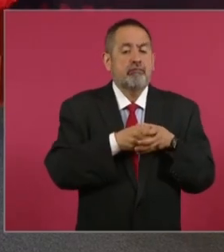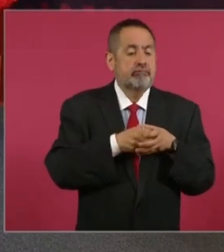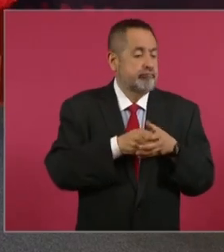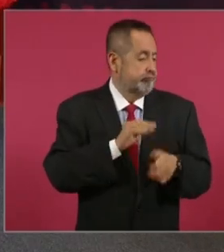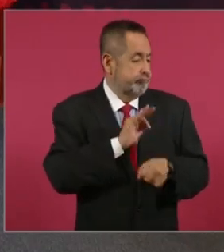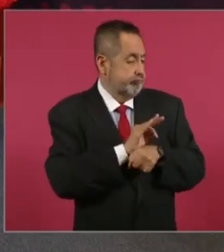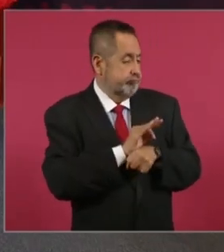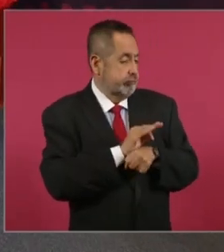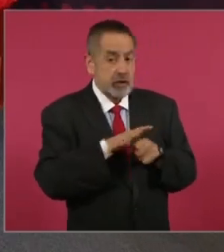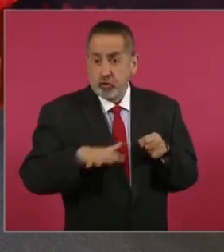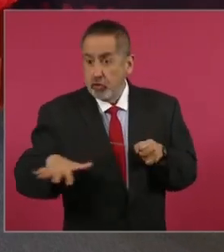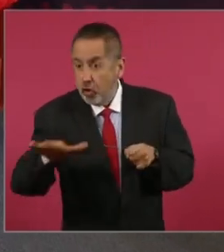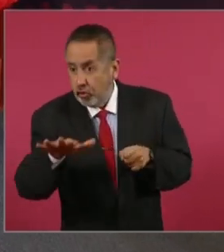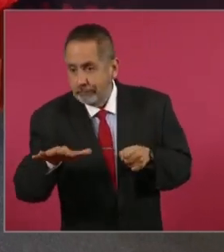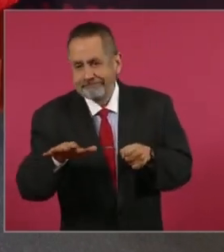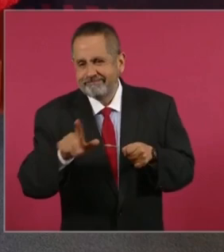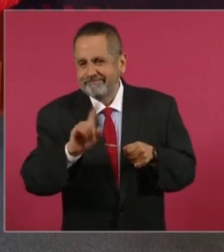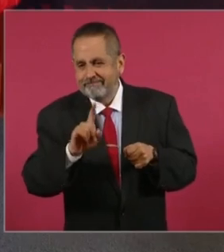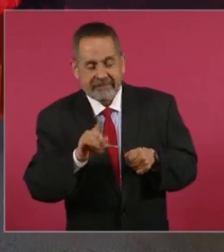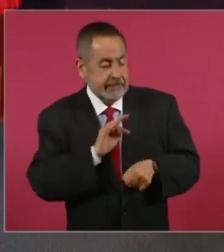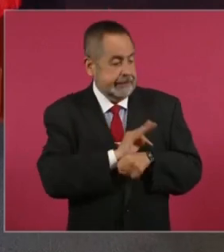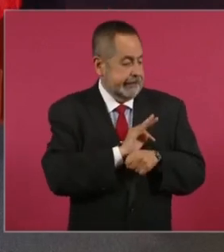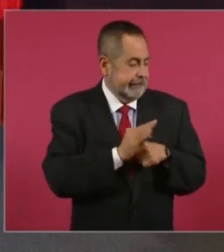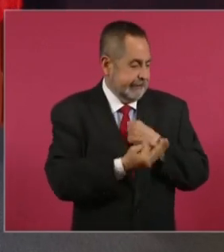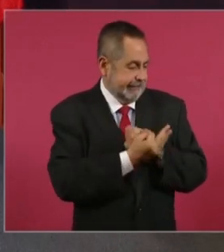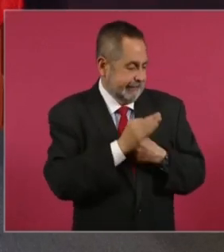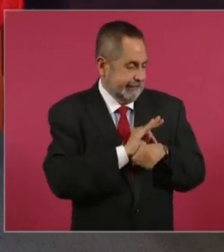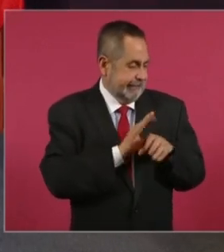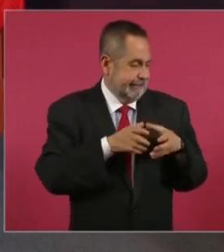beneficio, no del pueblo, de una minoría.